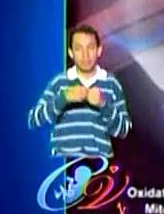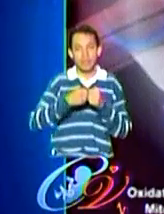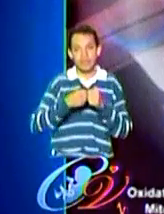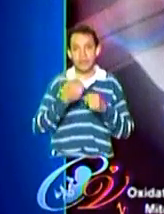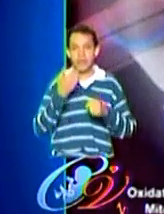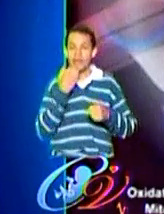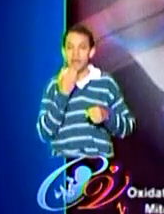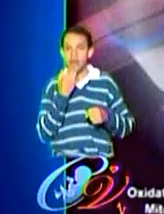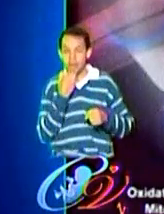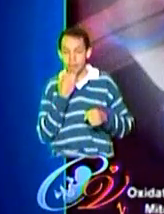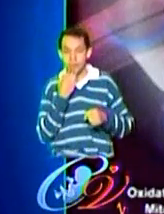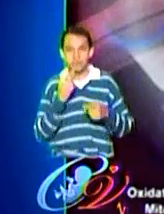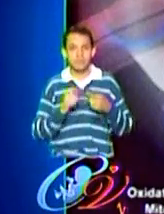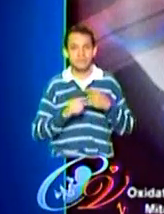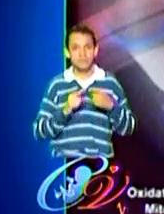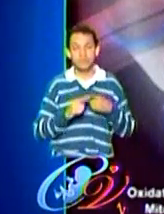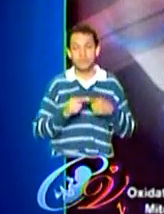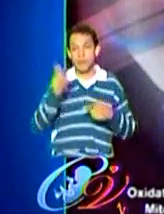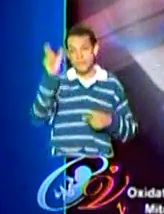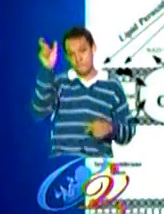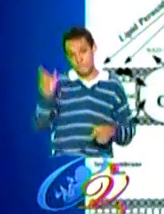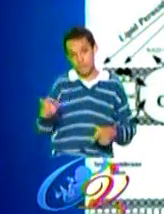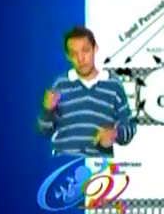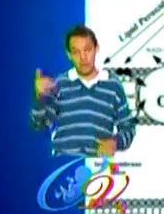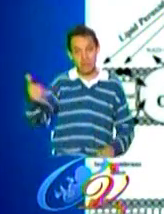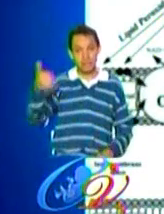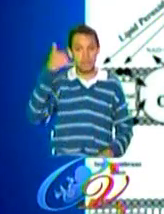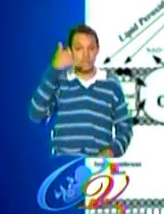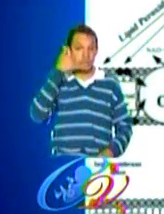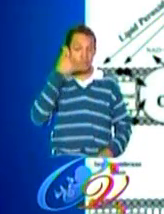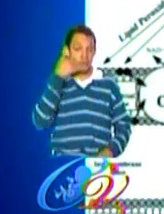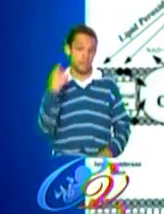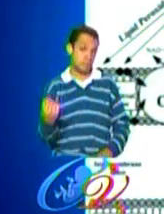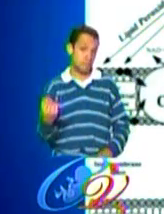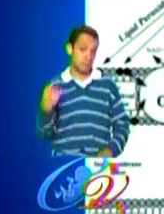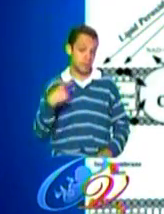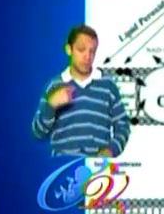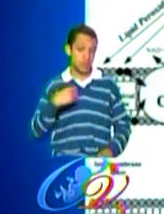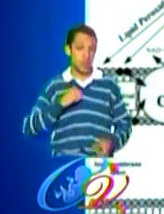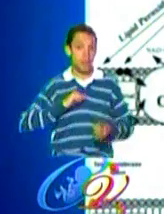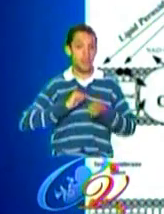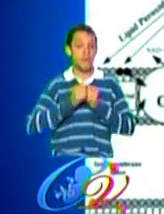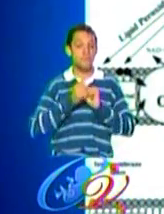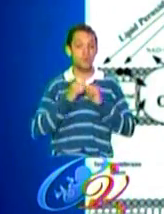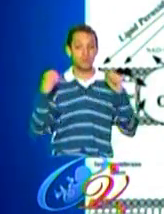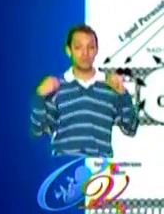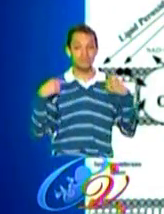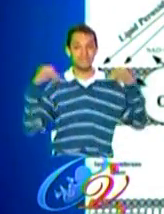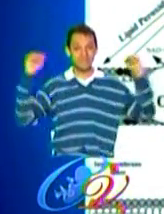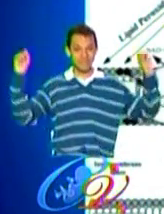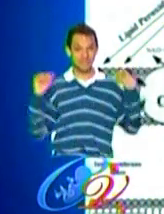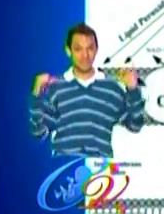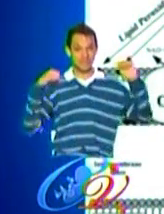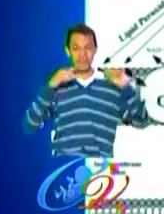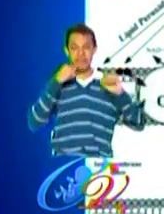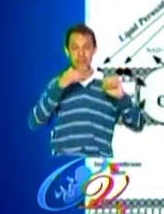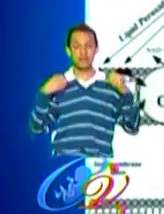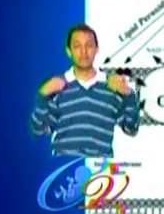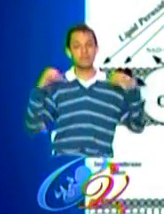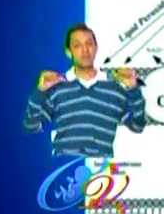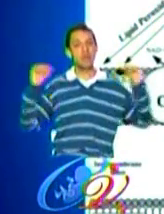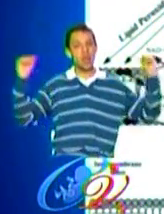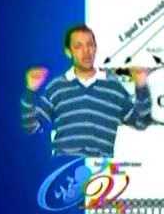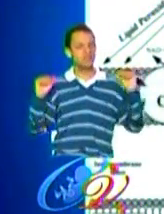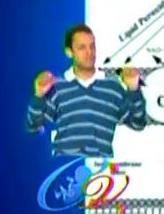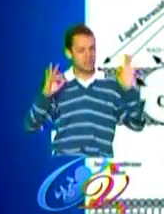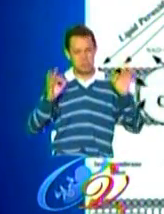del monóxido de carbono. Un paciente nos llamaba cierto día y decía, soy un deportista de Barranquilla, nos llamaba y he hecho mucho